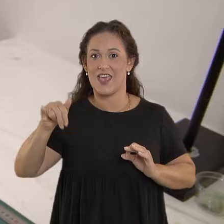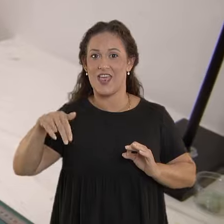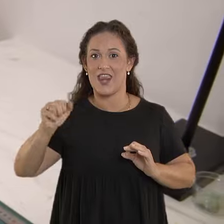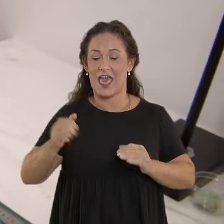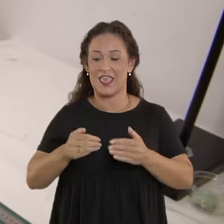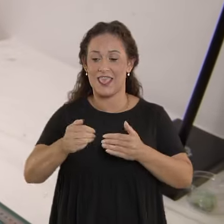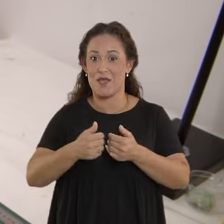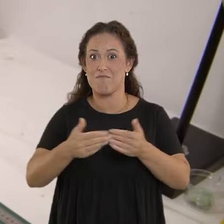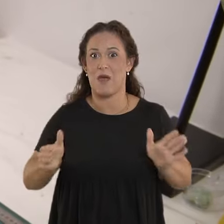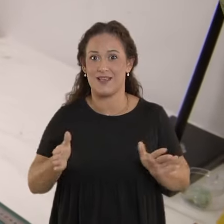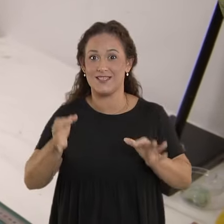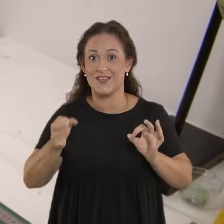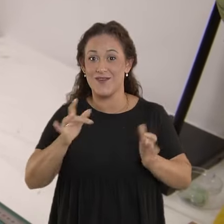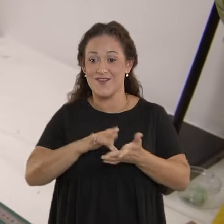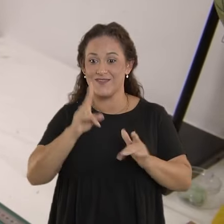encantar.